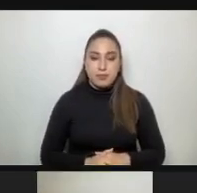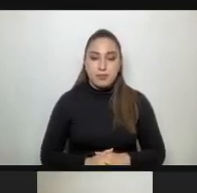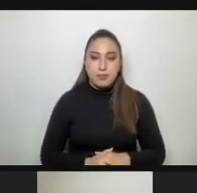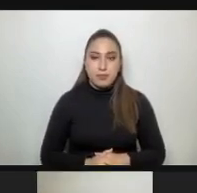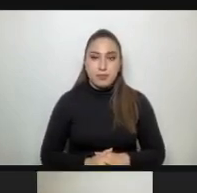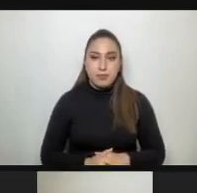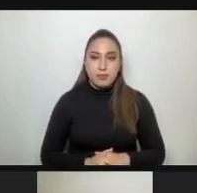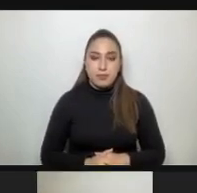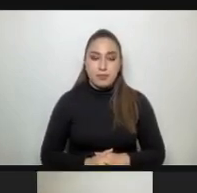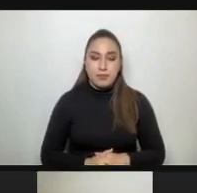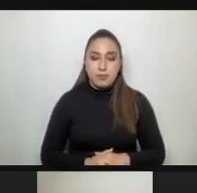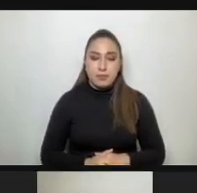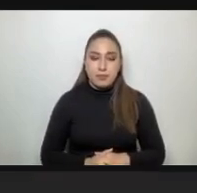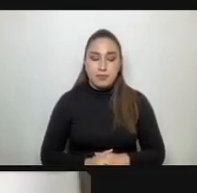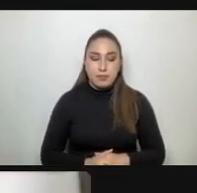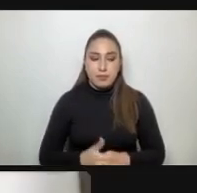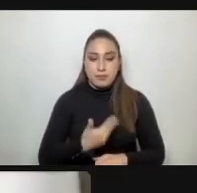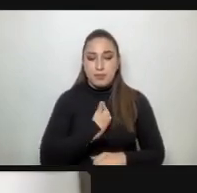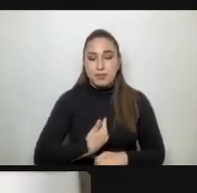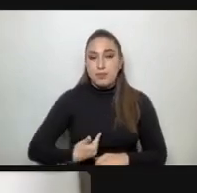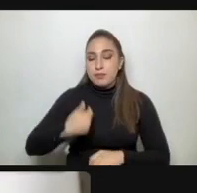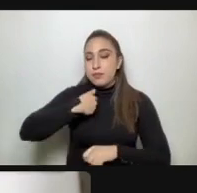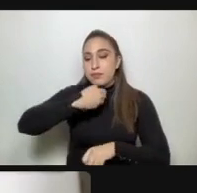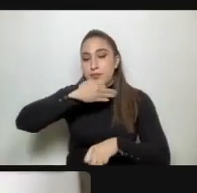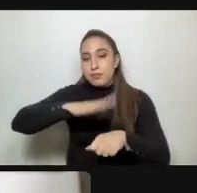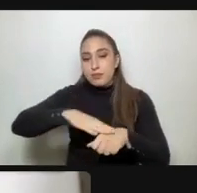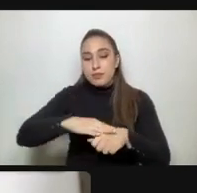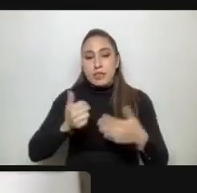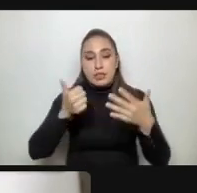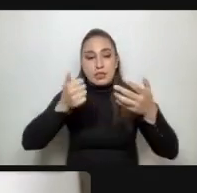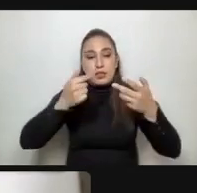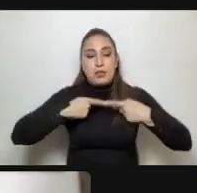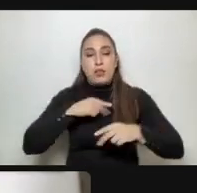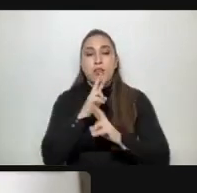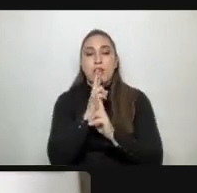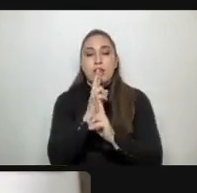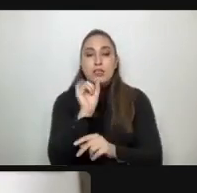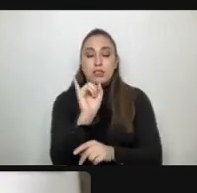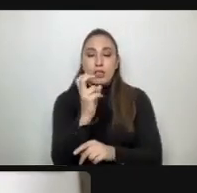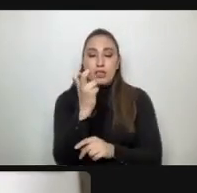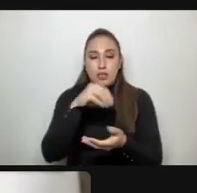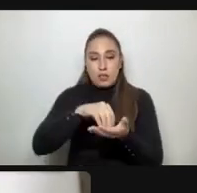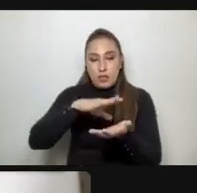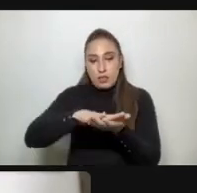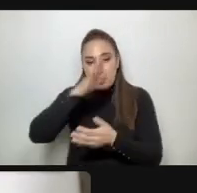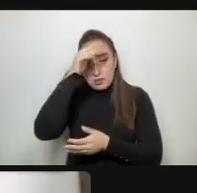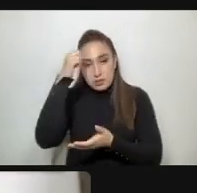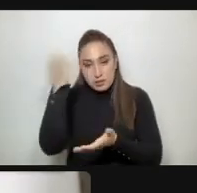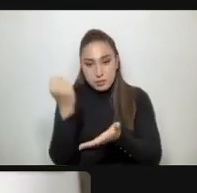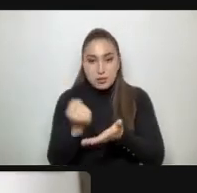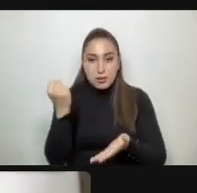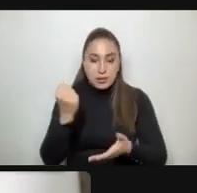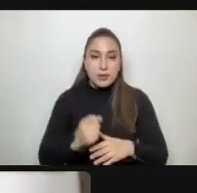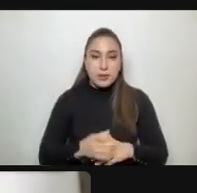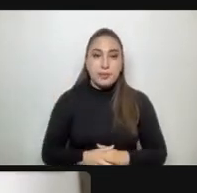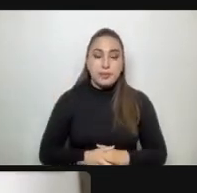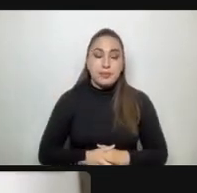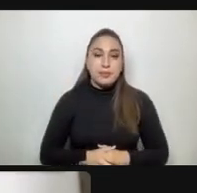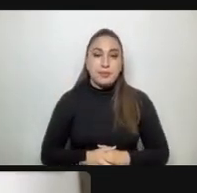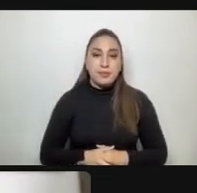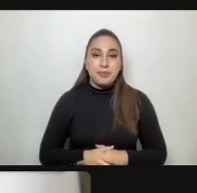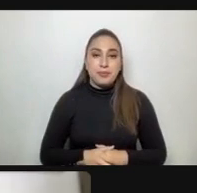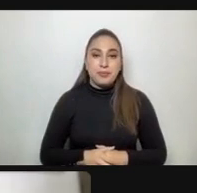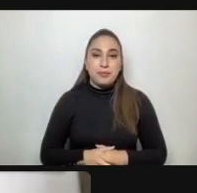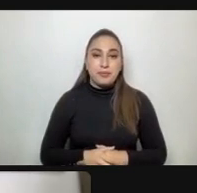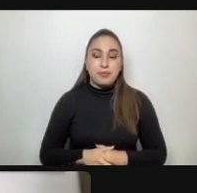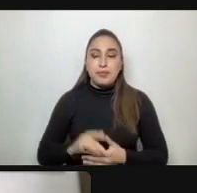Gracias. Diputada Presidente, con 6 votos a favor, se aprueba el acuerdo. Muchas gracias, diputado.